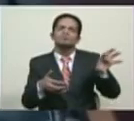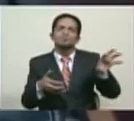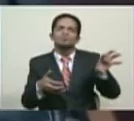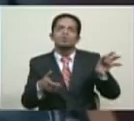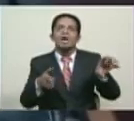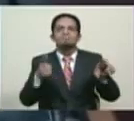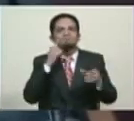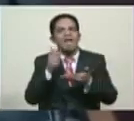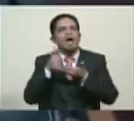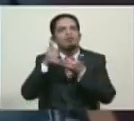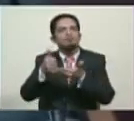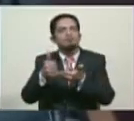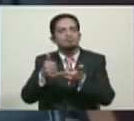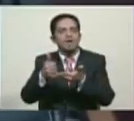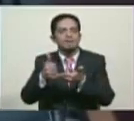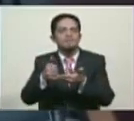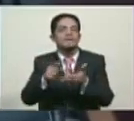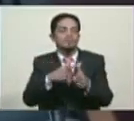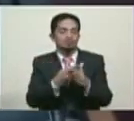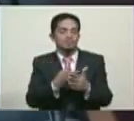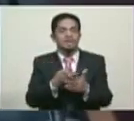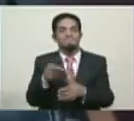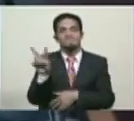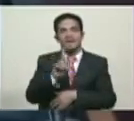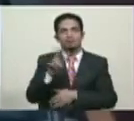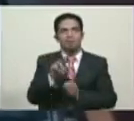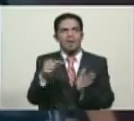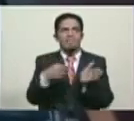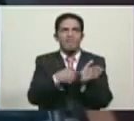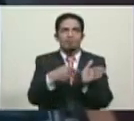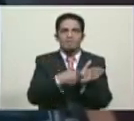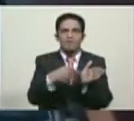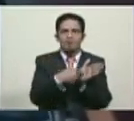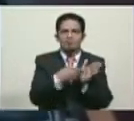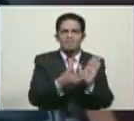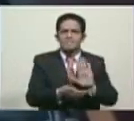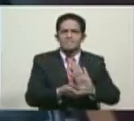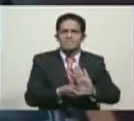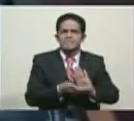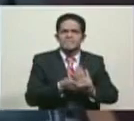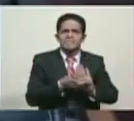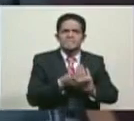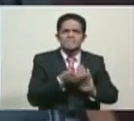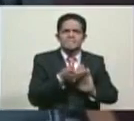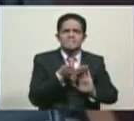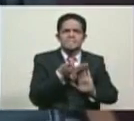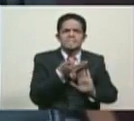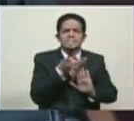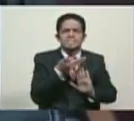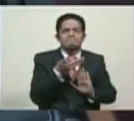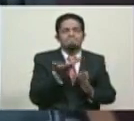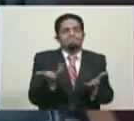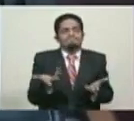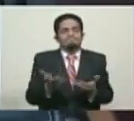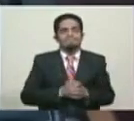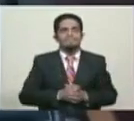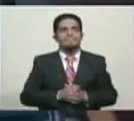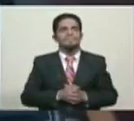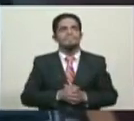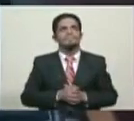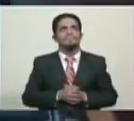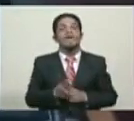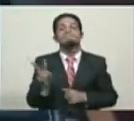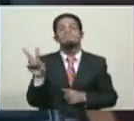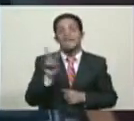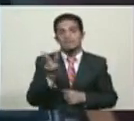militar y el endeudamiento interno y externo más asombroso de la historia, con una moneda sin sustento real. Venezuela